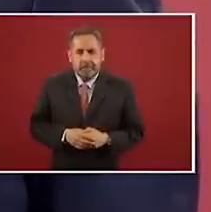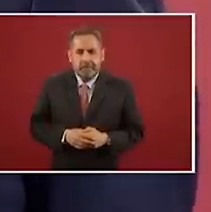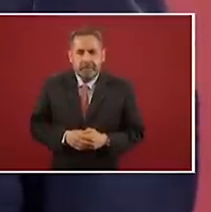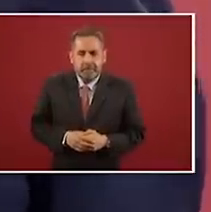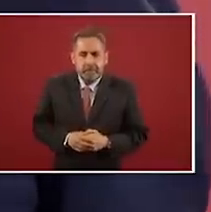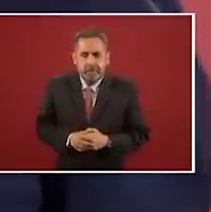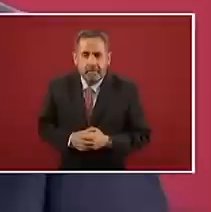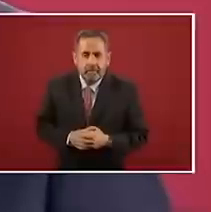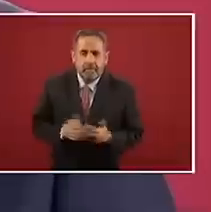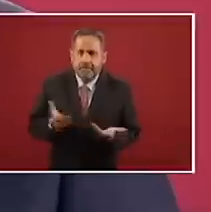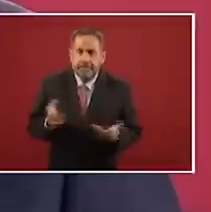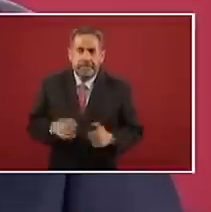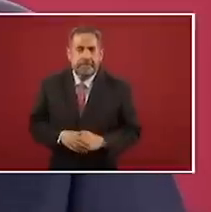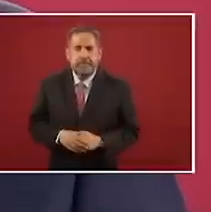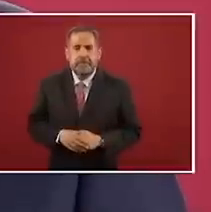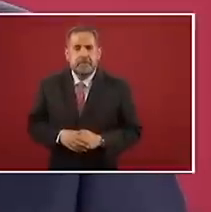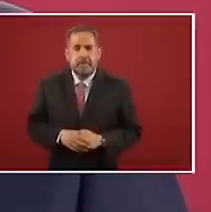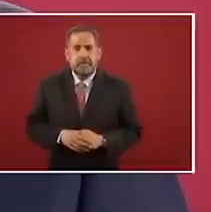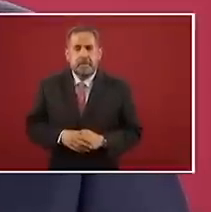Entonces,